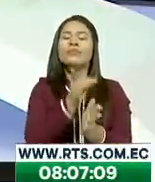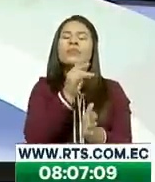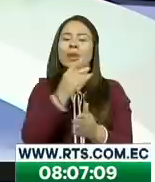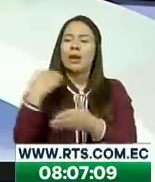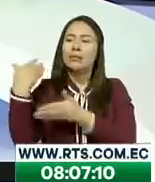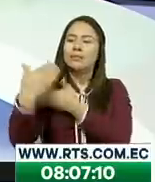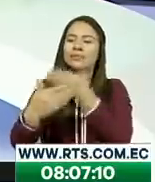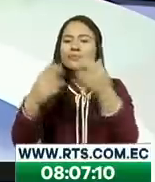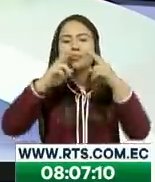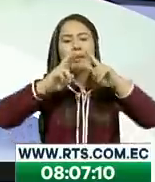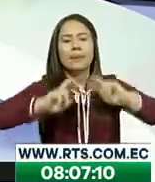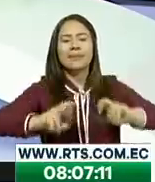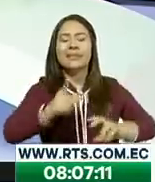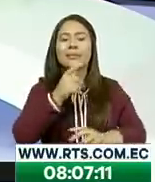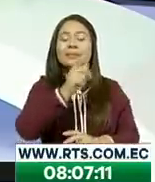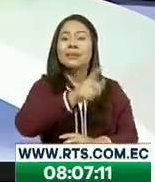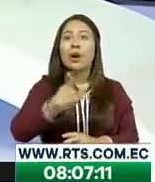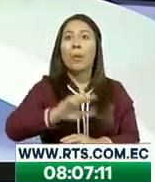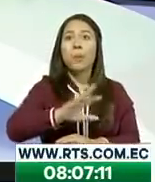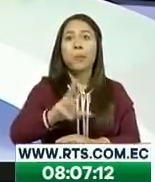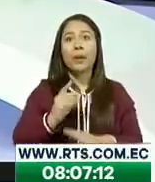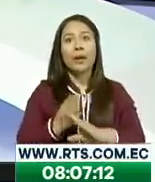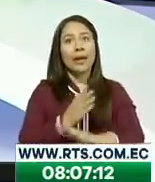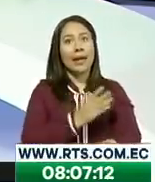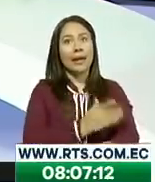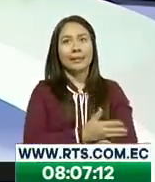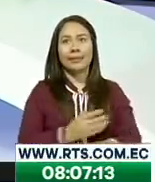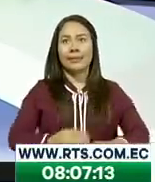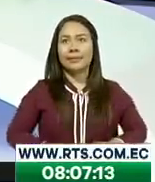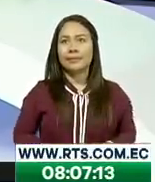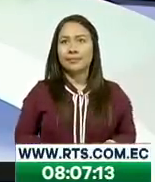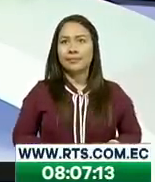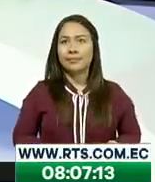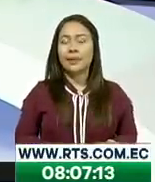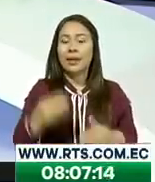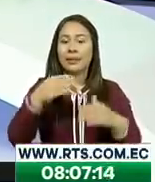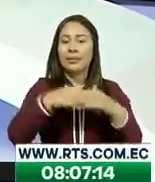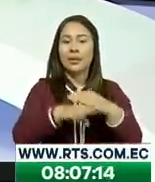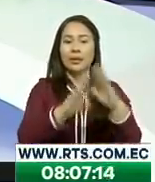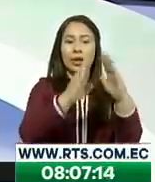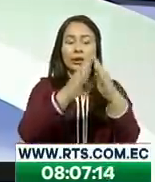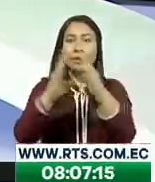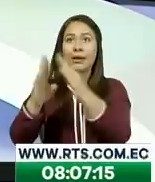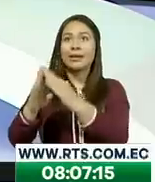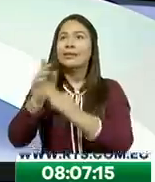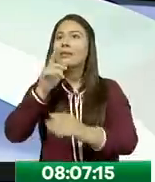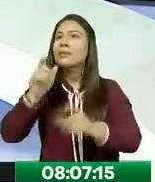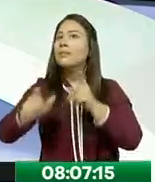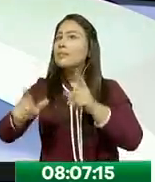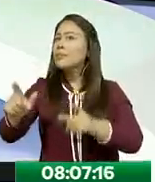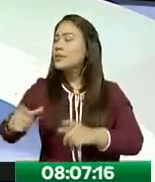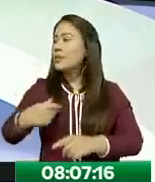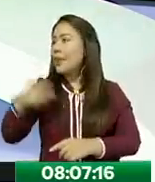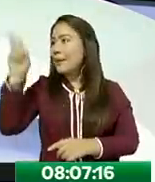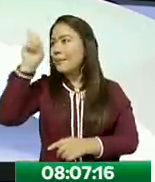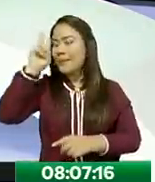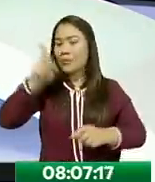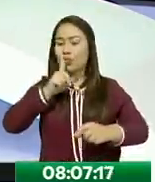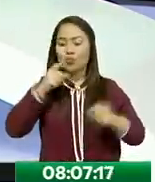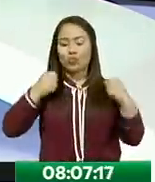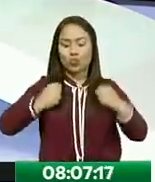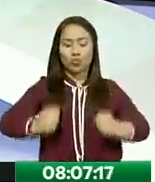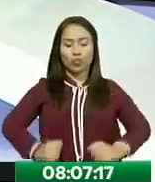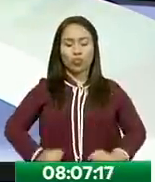indagar sobre casos de robos cometidos al interior de domicilios por personas que se hacían pasar